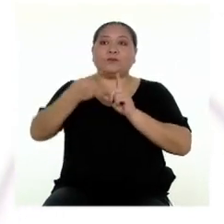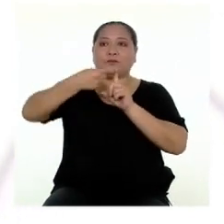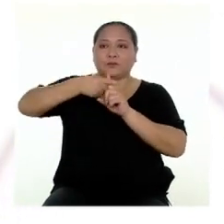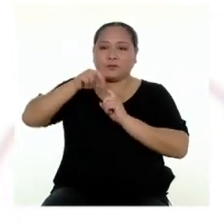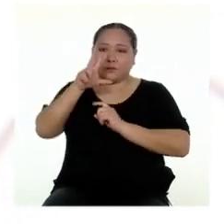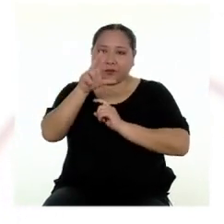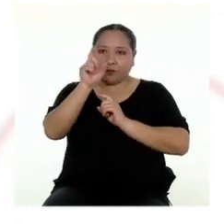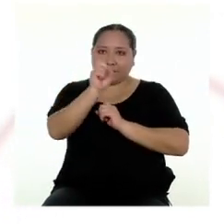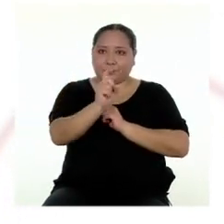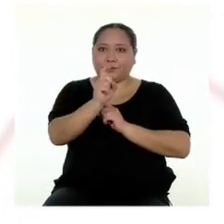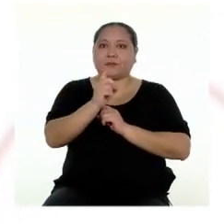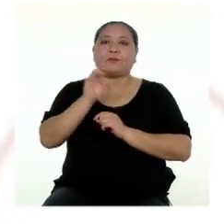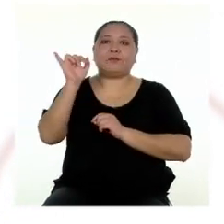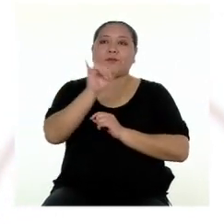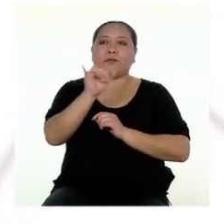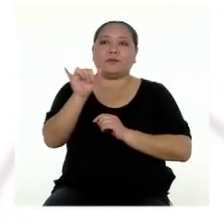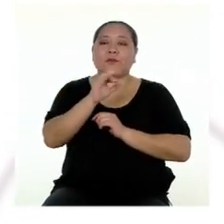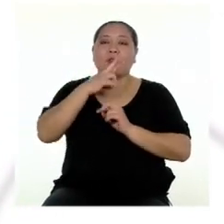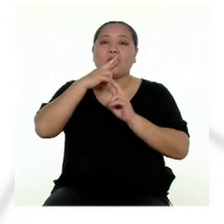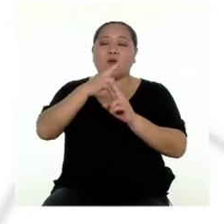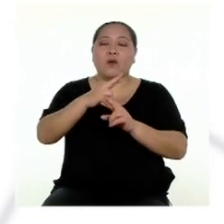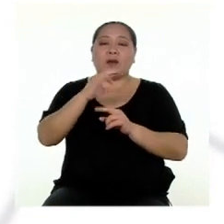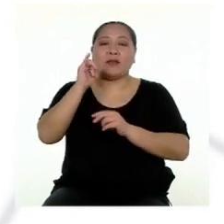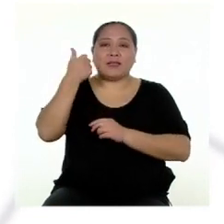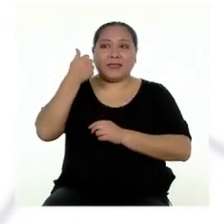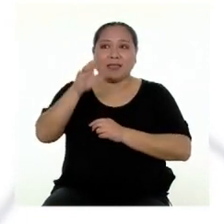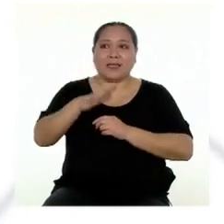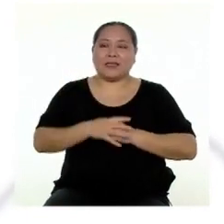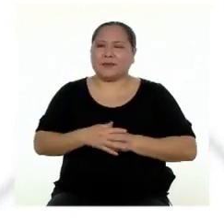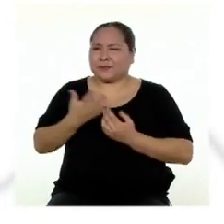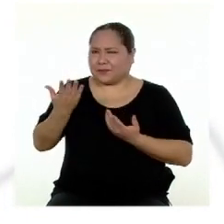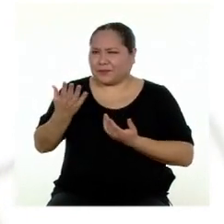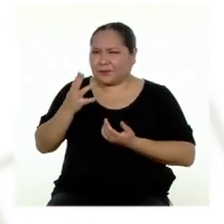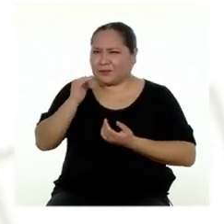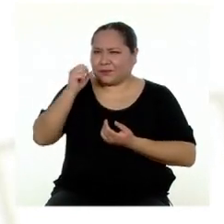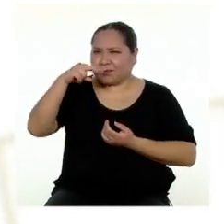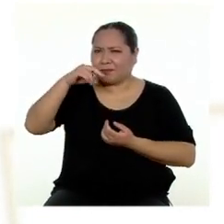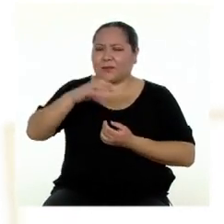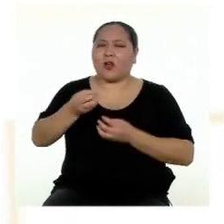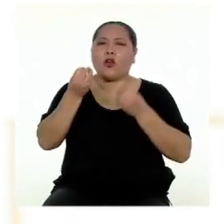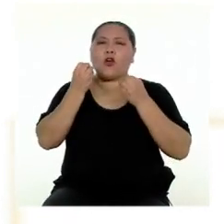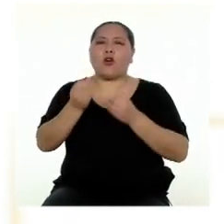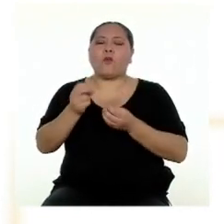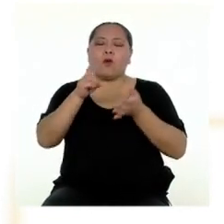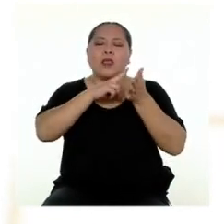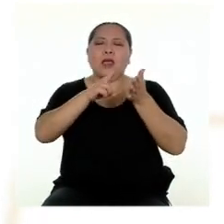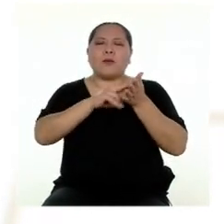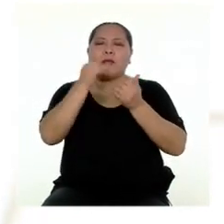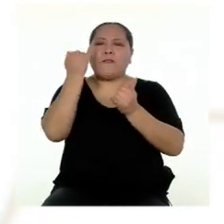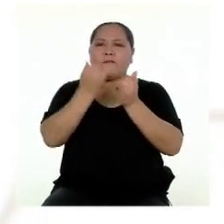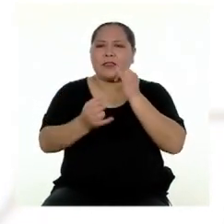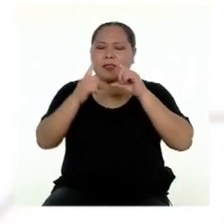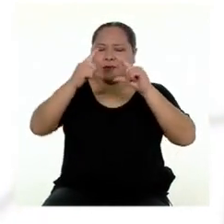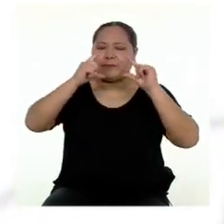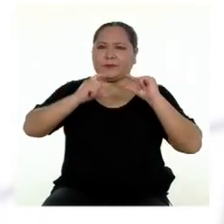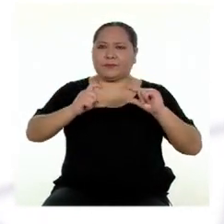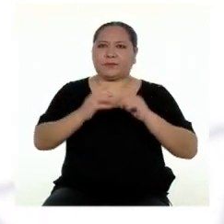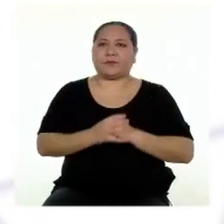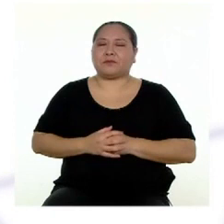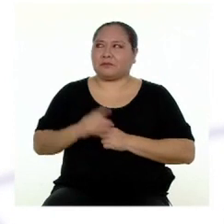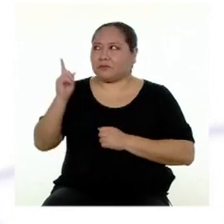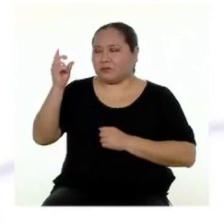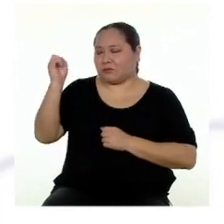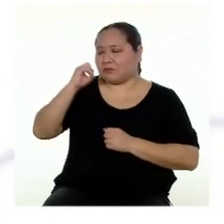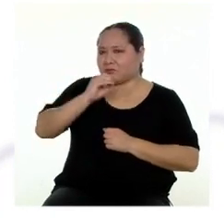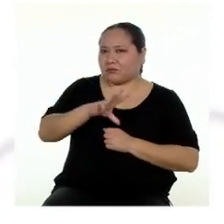a 3x es igual a 15. Yanira, dime cómo leeríamos la ecuación final de la tercera fila. Siguiendo